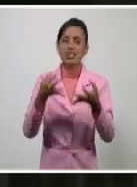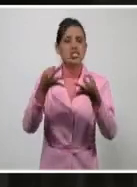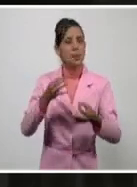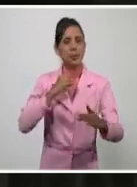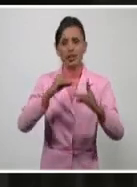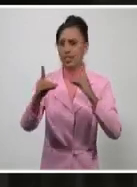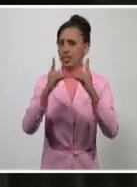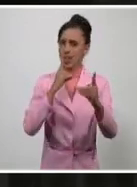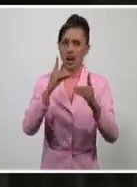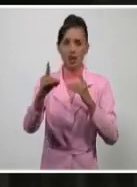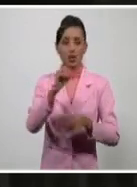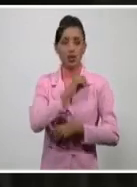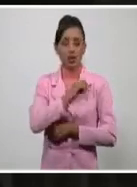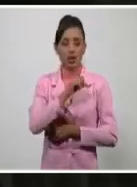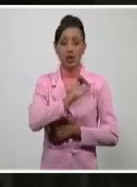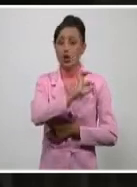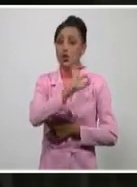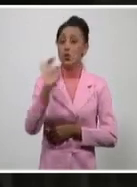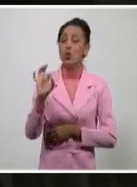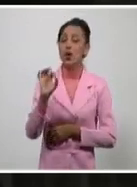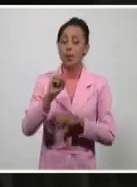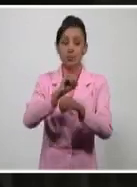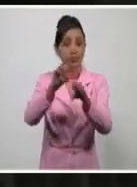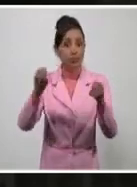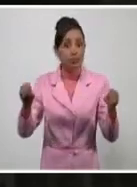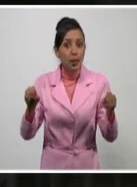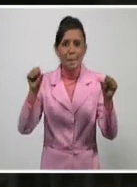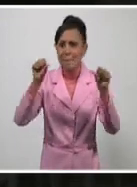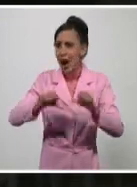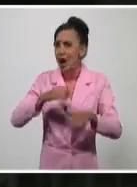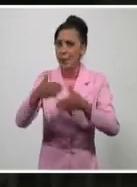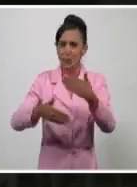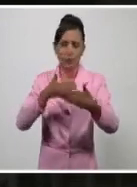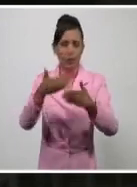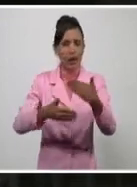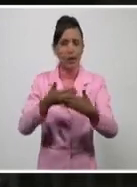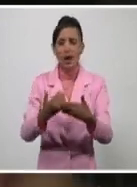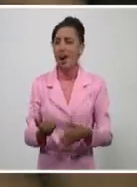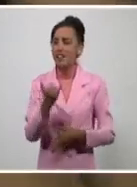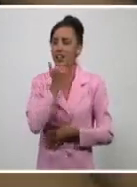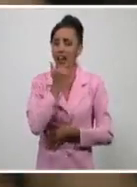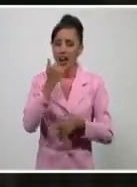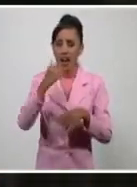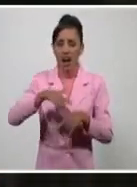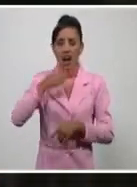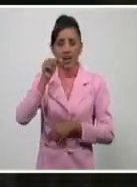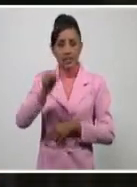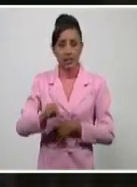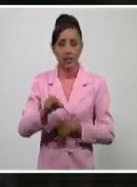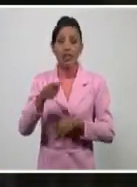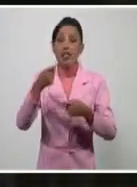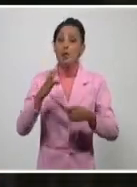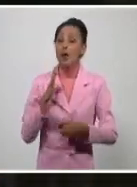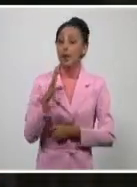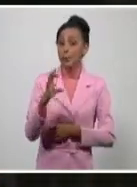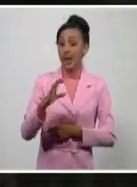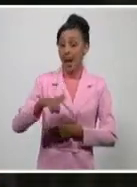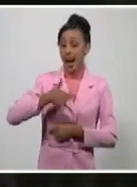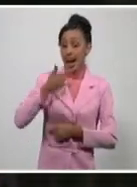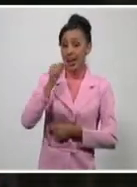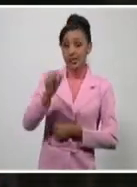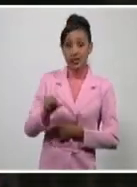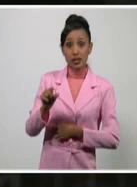nunca buscando difamar a otros artistas, no atacar a los artistas. O sea, como mismo tenemos que respetar a los artistas que a lo mejor no